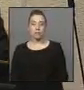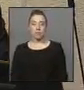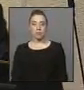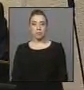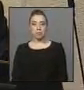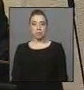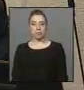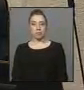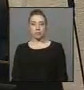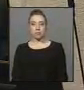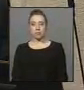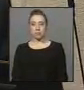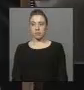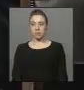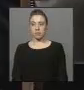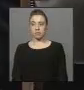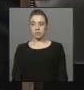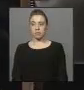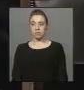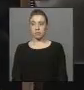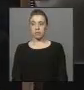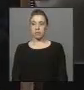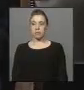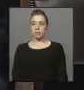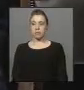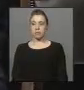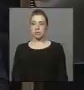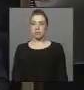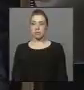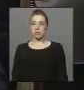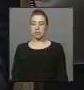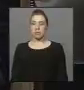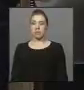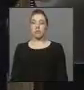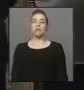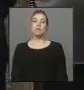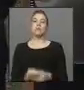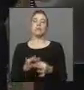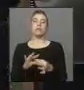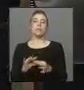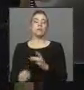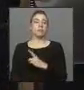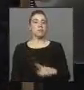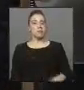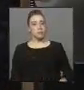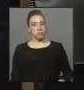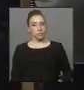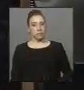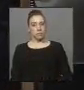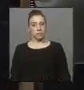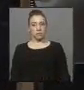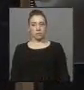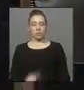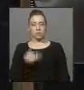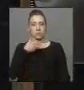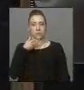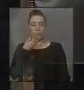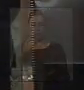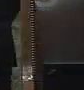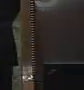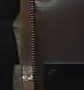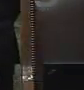gracias, diputado Pepe Aut, tiene la palabra